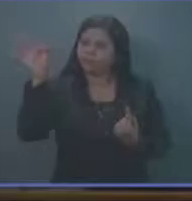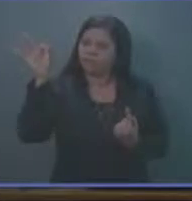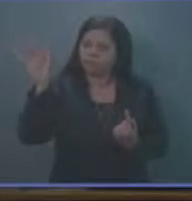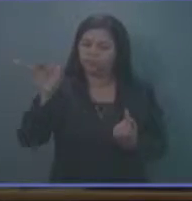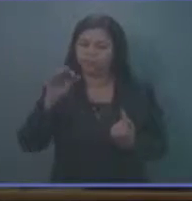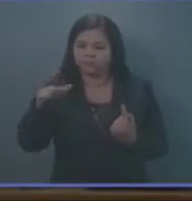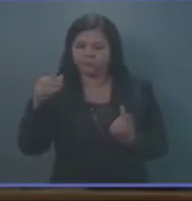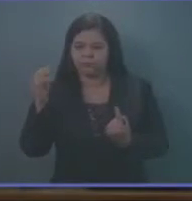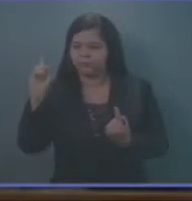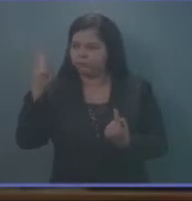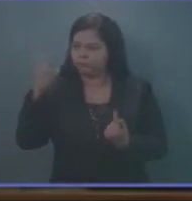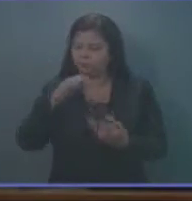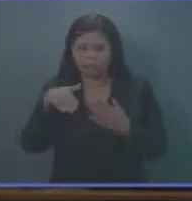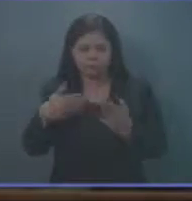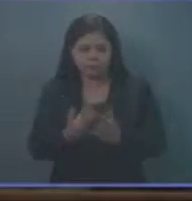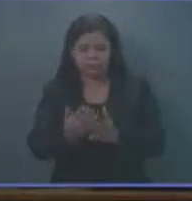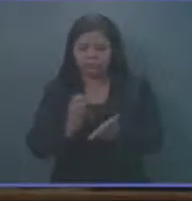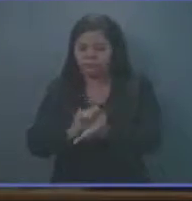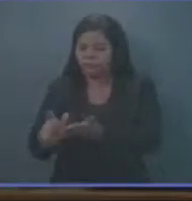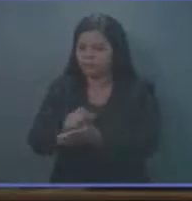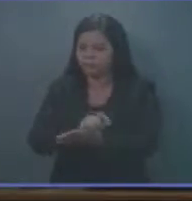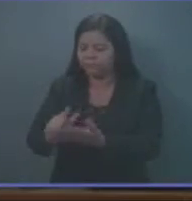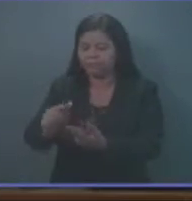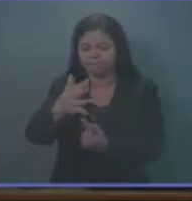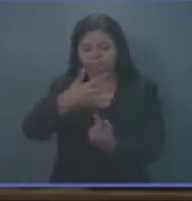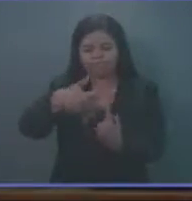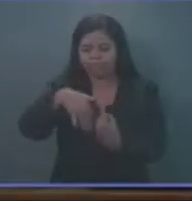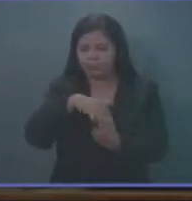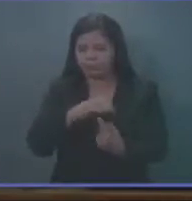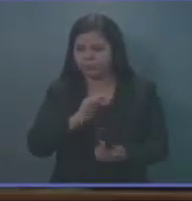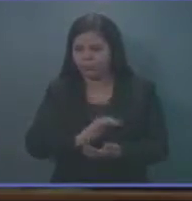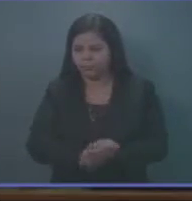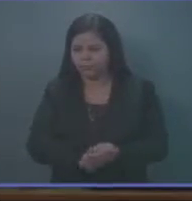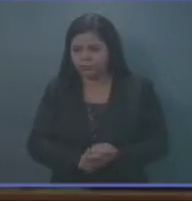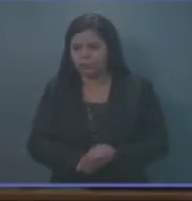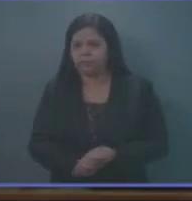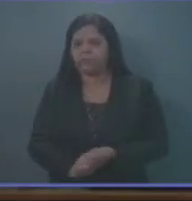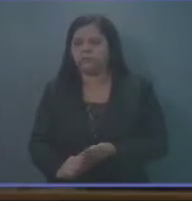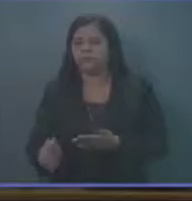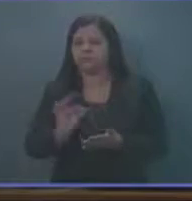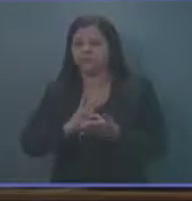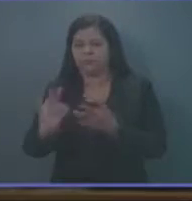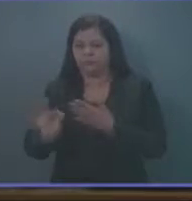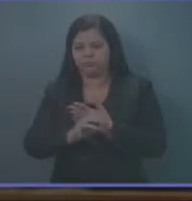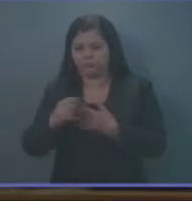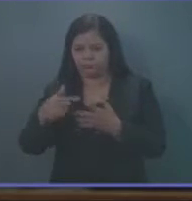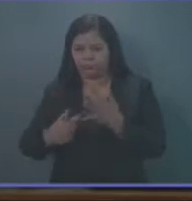centro escolar con estas condiciones. Este es un decreto transitorio.